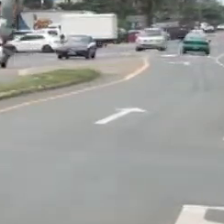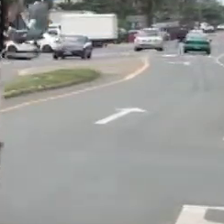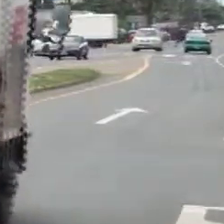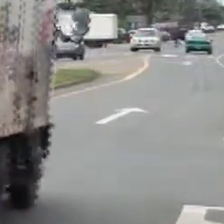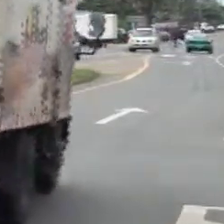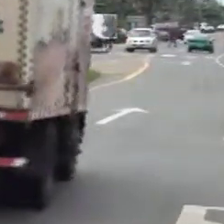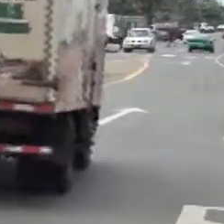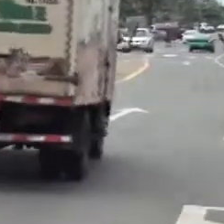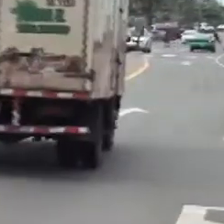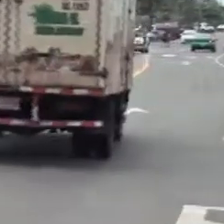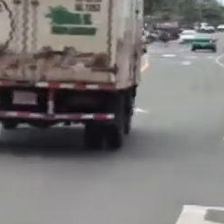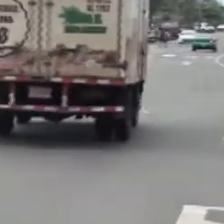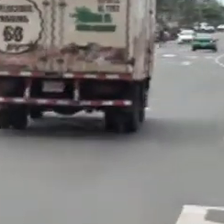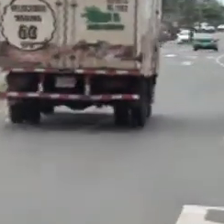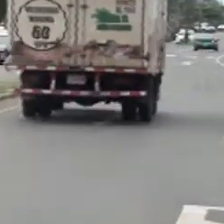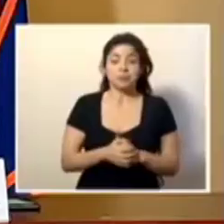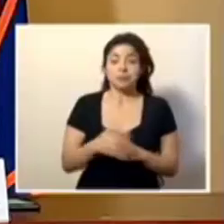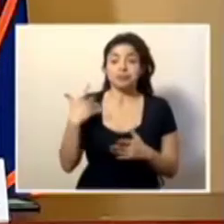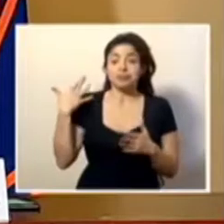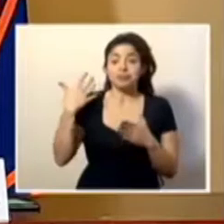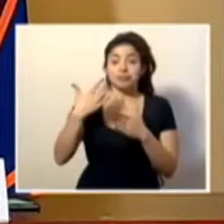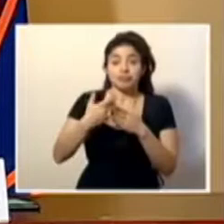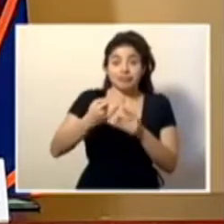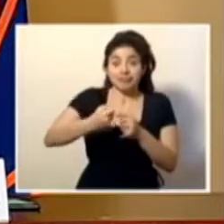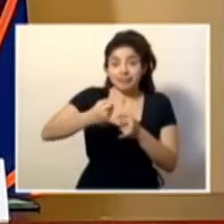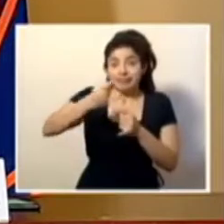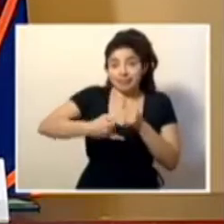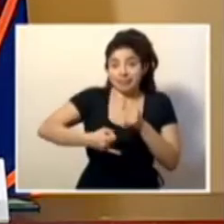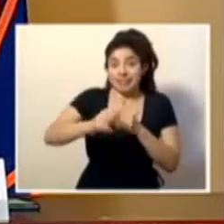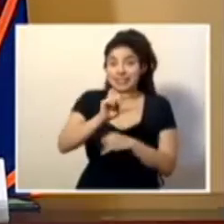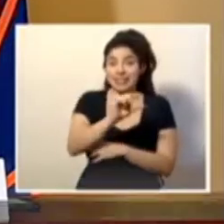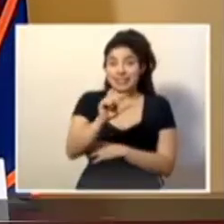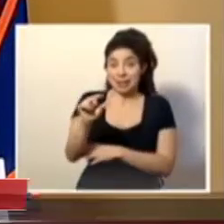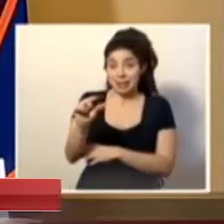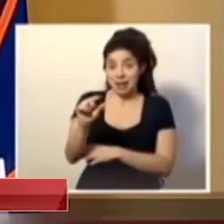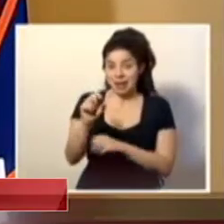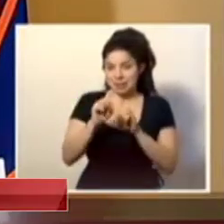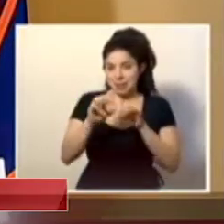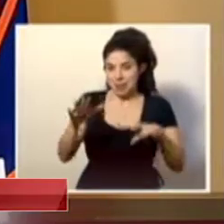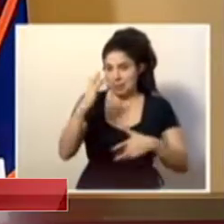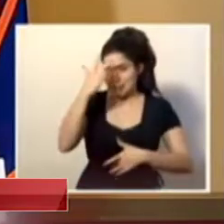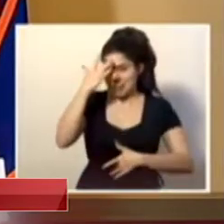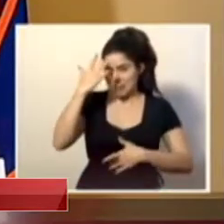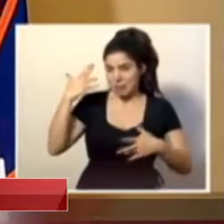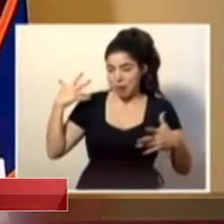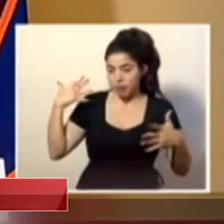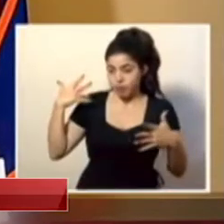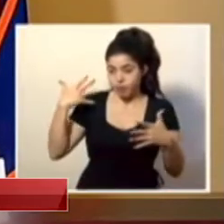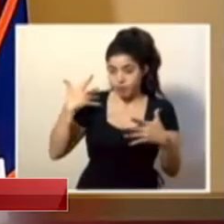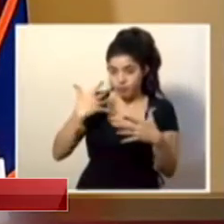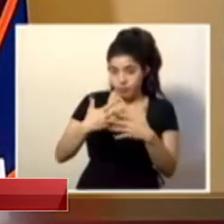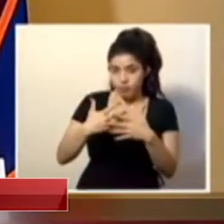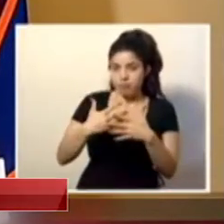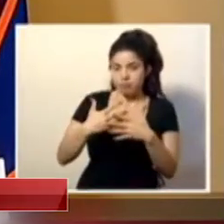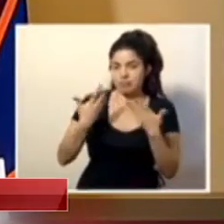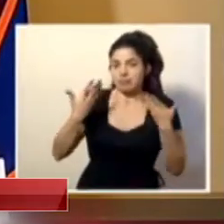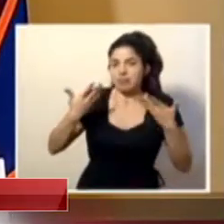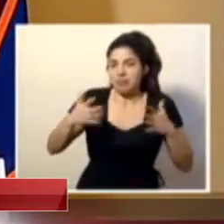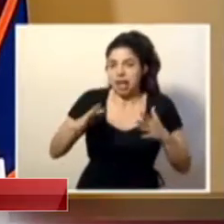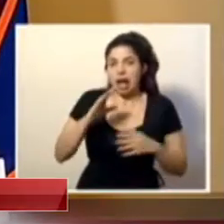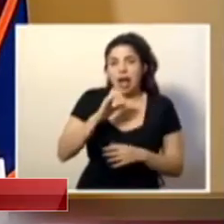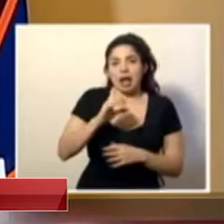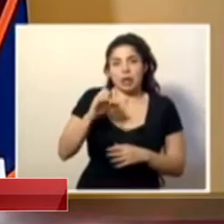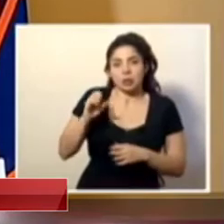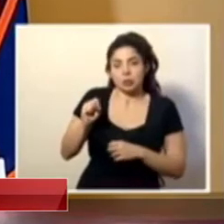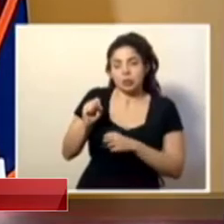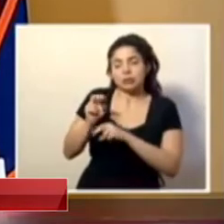epidemiológica. Al terminar la semana epidemiológica, de acuerdo con la vigilancia que hacen tanto la Caja